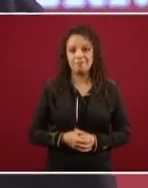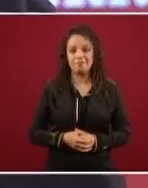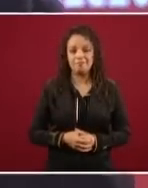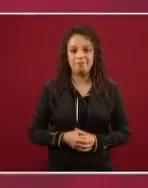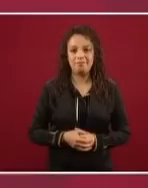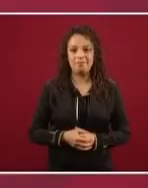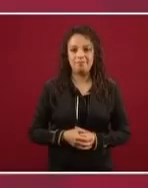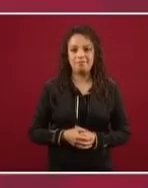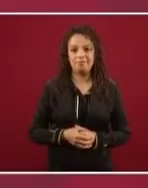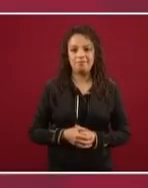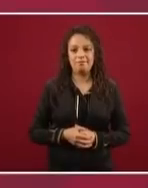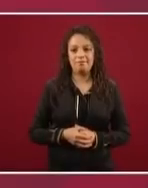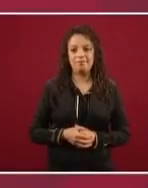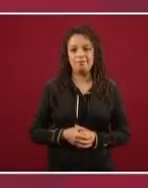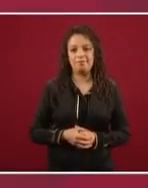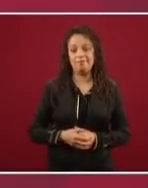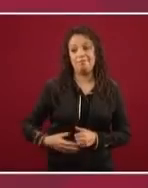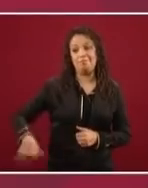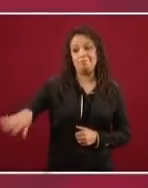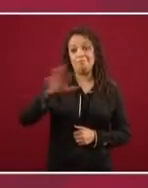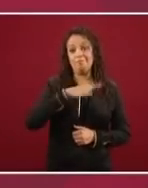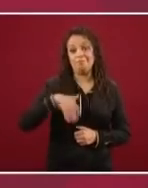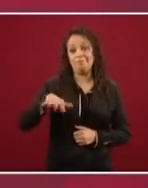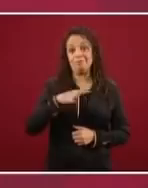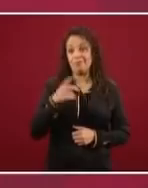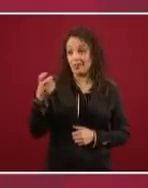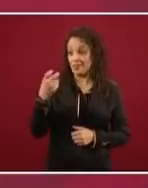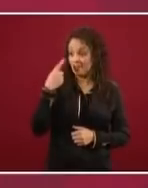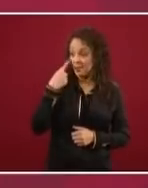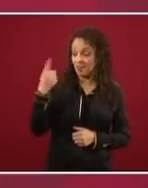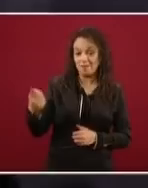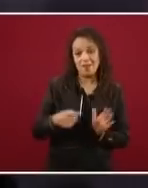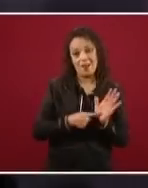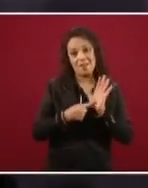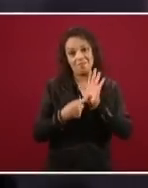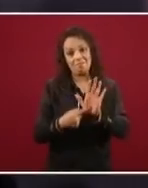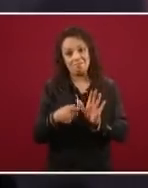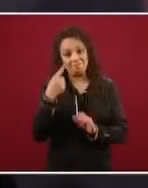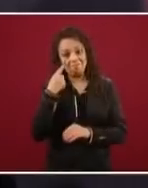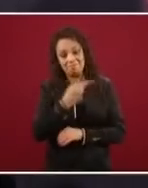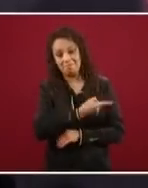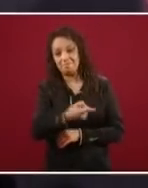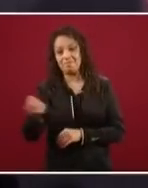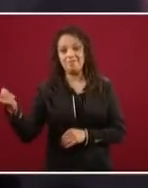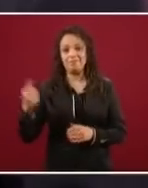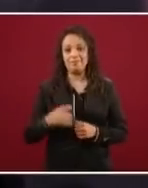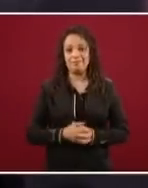se darían gusto y los que callaron